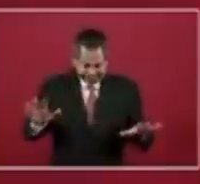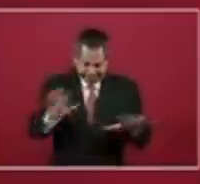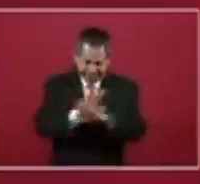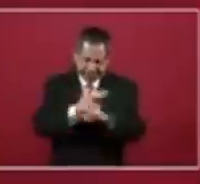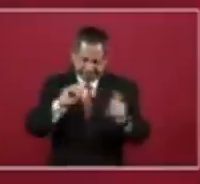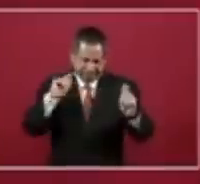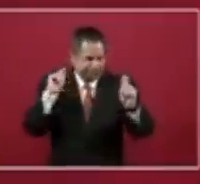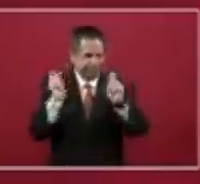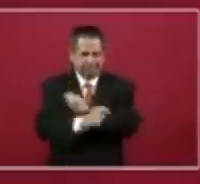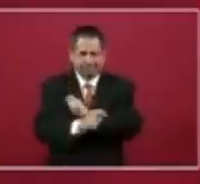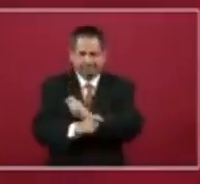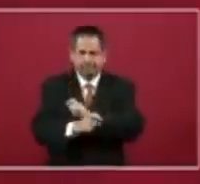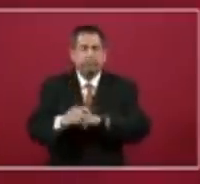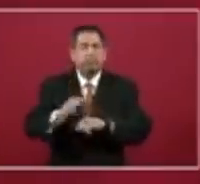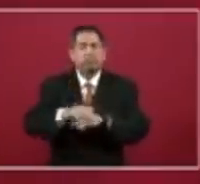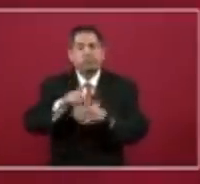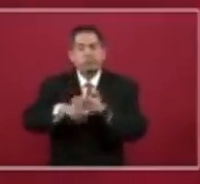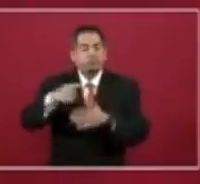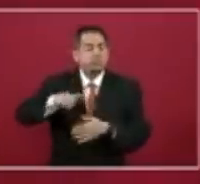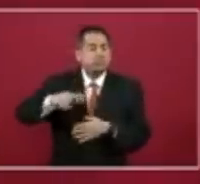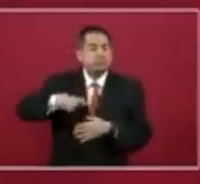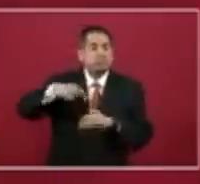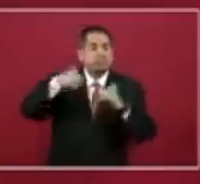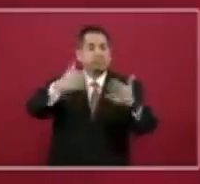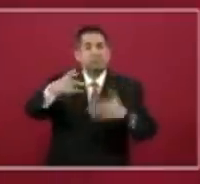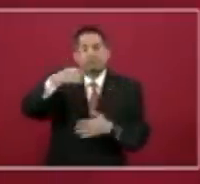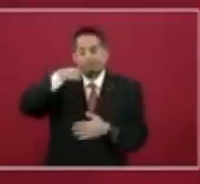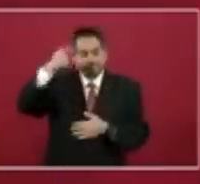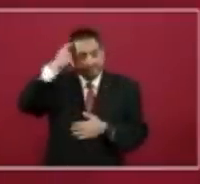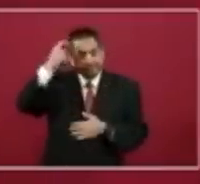cambió porque cambió la mentalidad del pueblo,